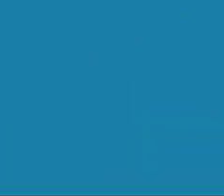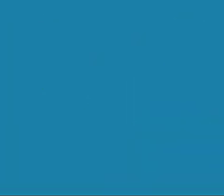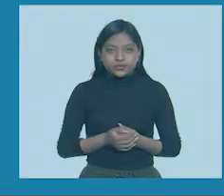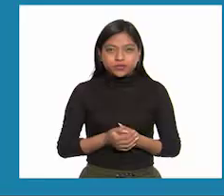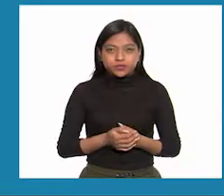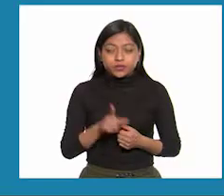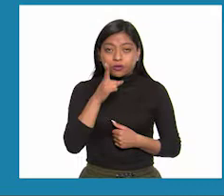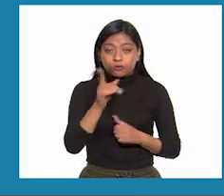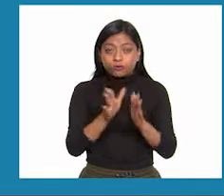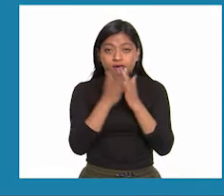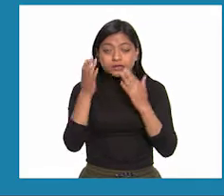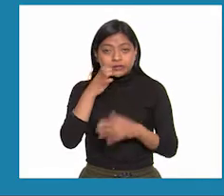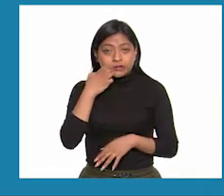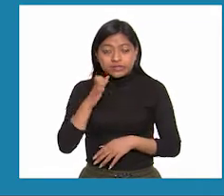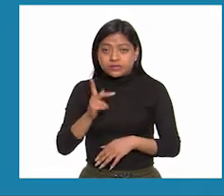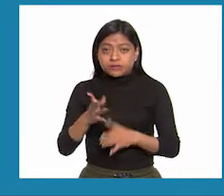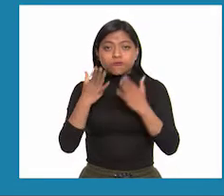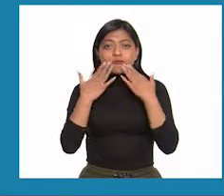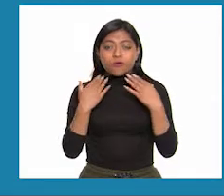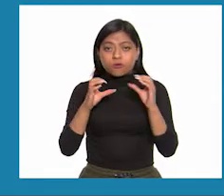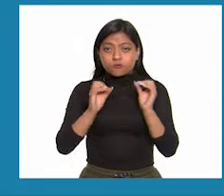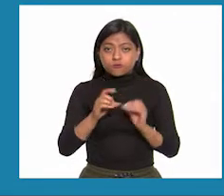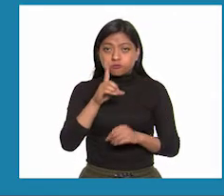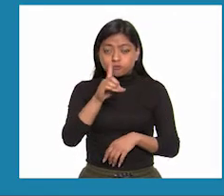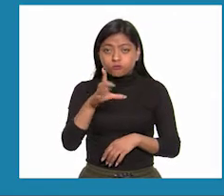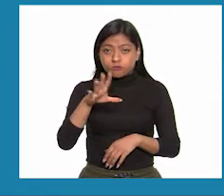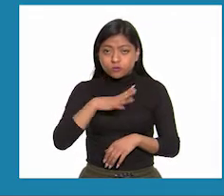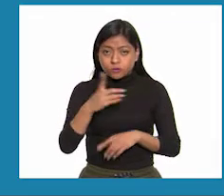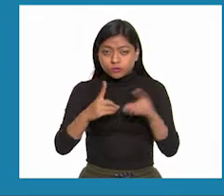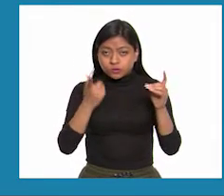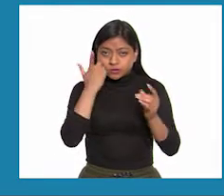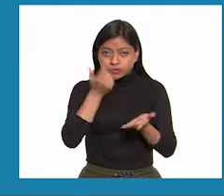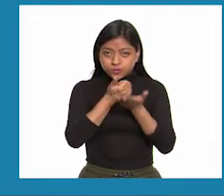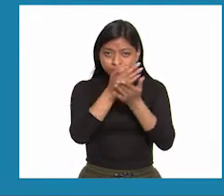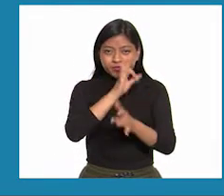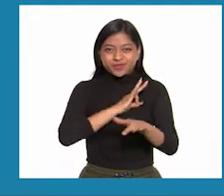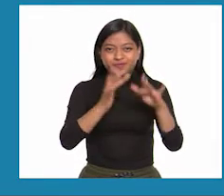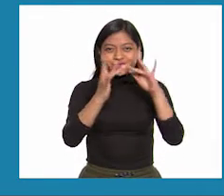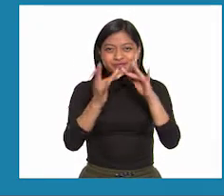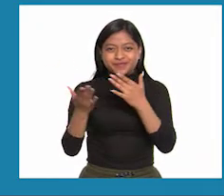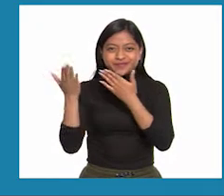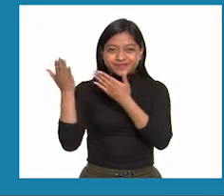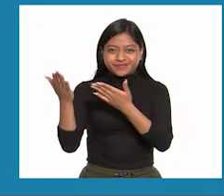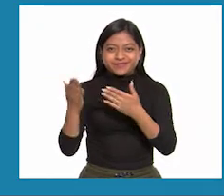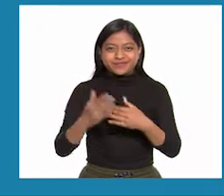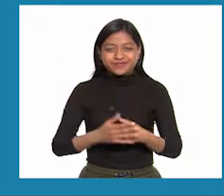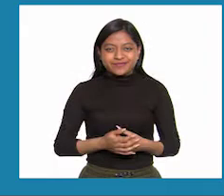Si no tienes el libro de texto o necesitas ayuda para responder las preguntas, contáctanos.